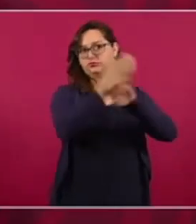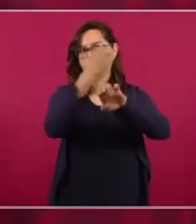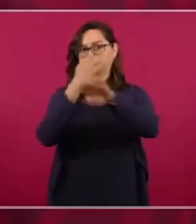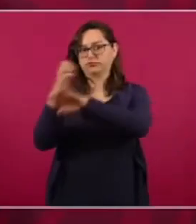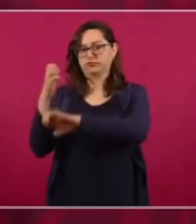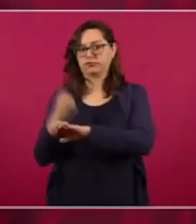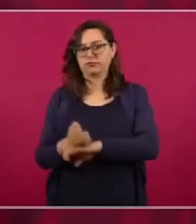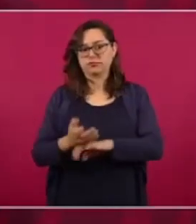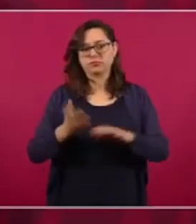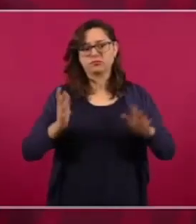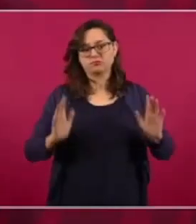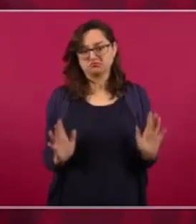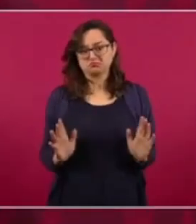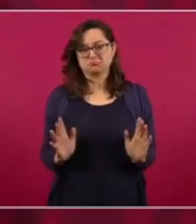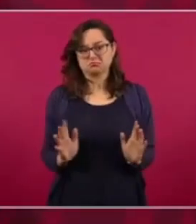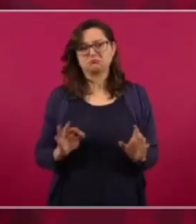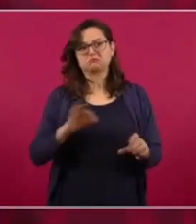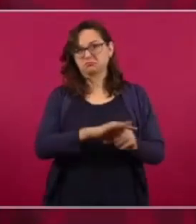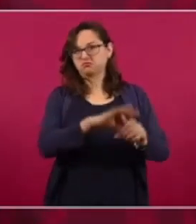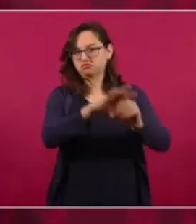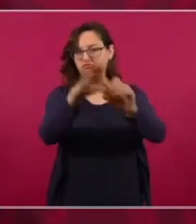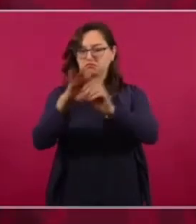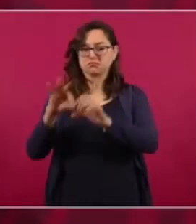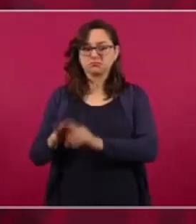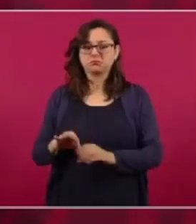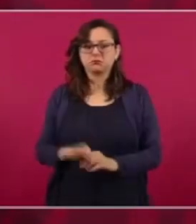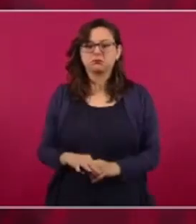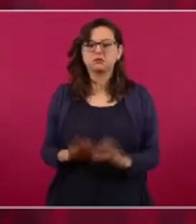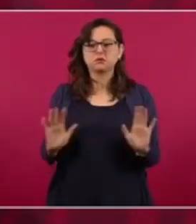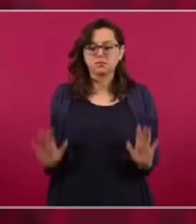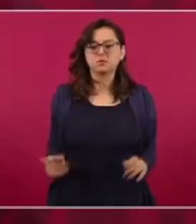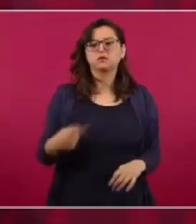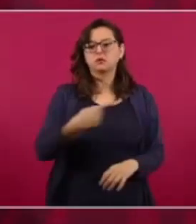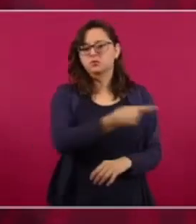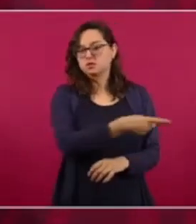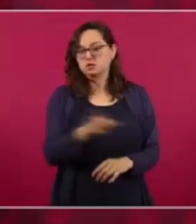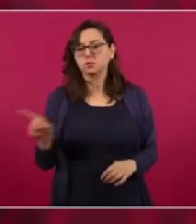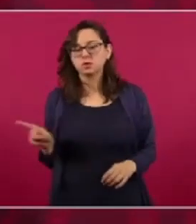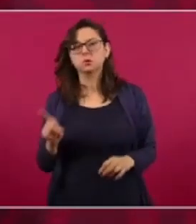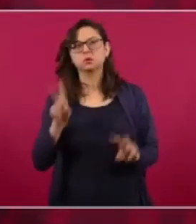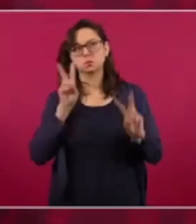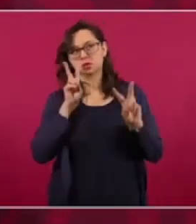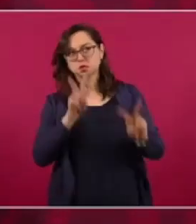pueden hacer el análisis, los comentarios.